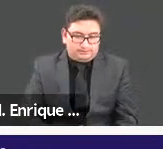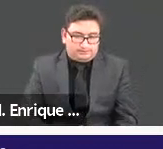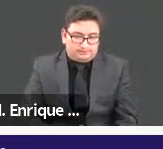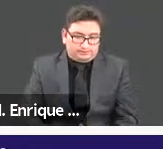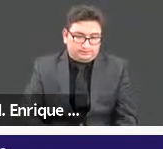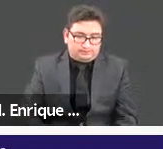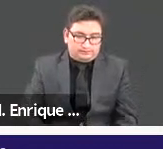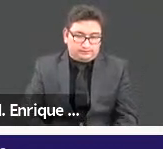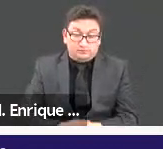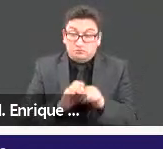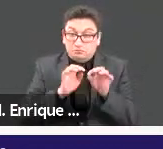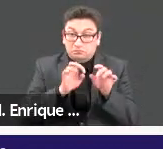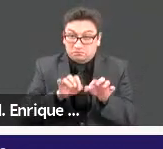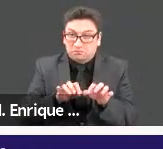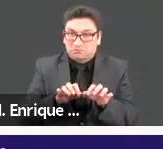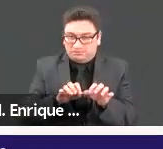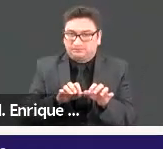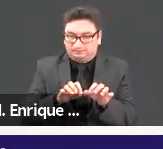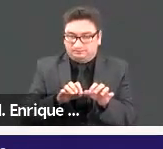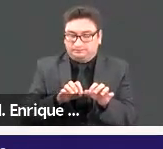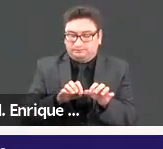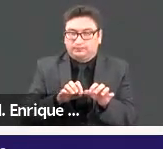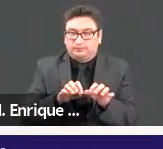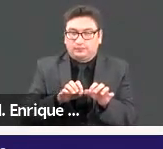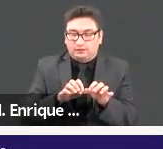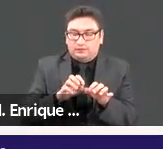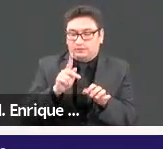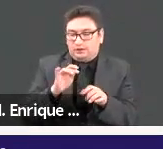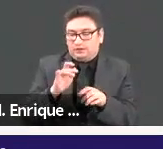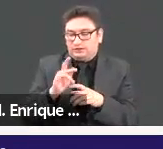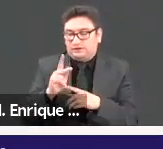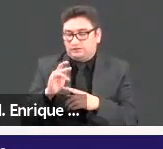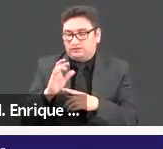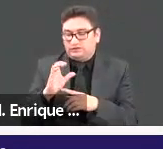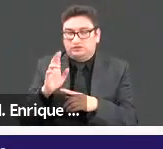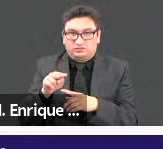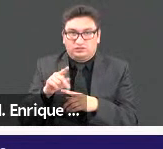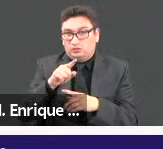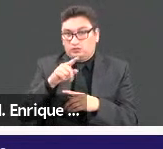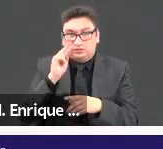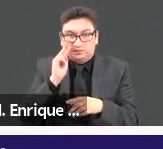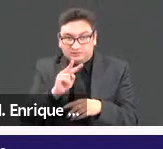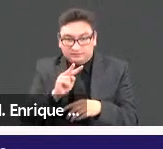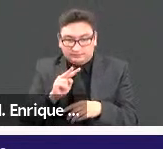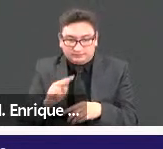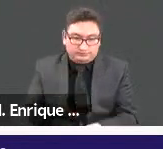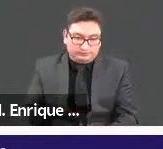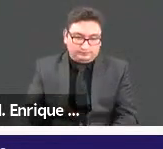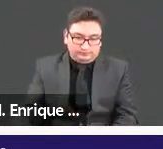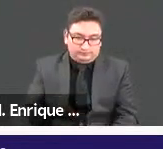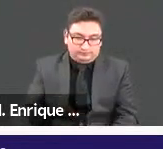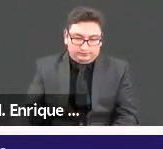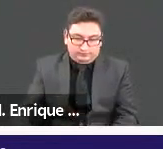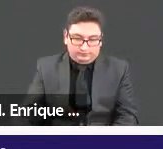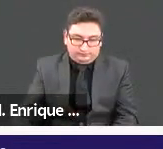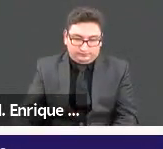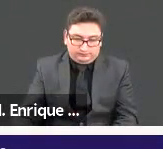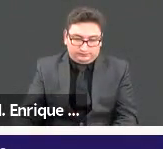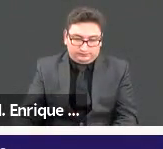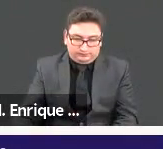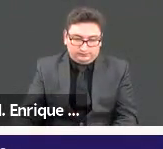Ok, entonces escribo prescripción. Si ustedes podrán visualizar aquí en